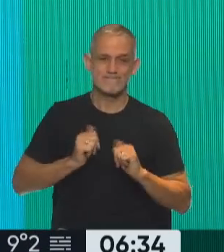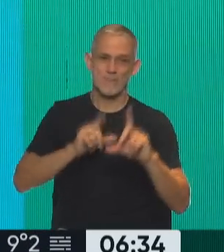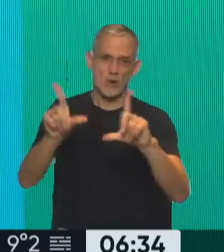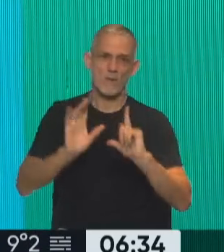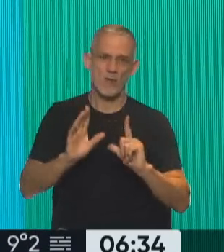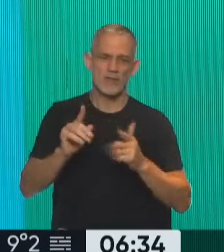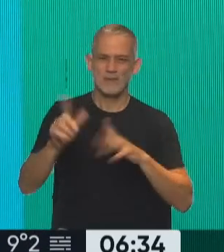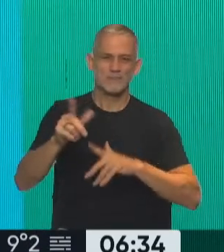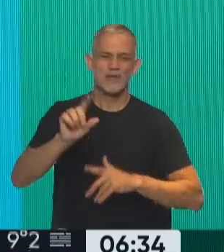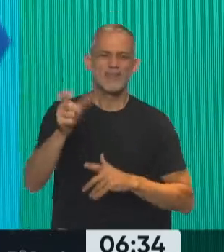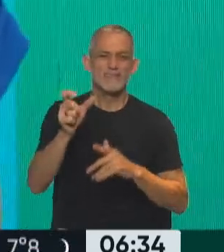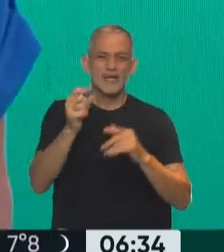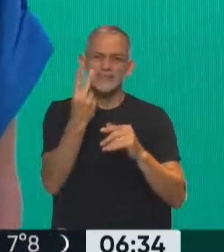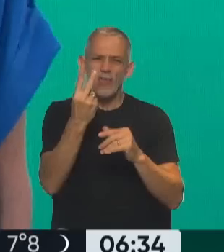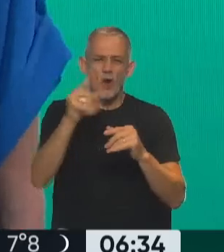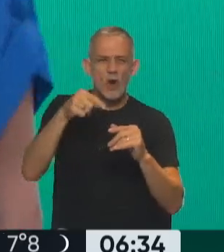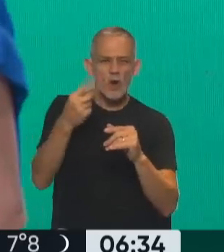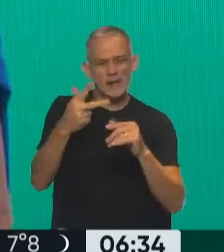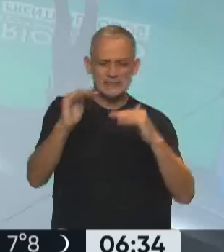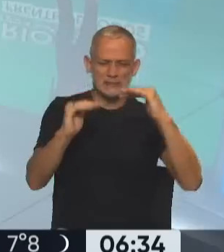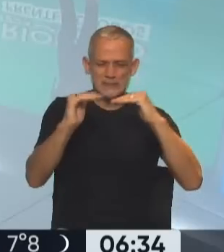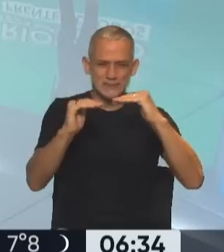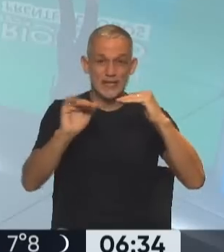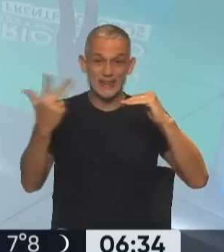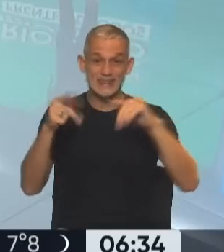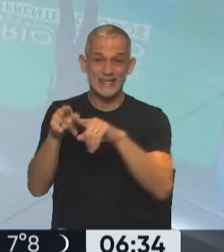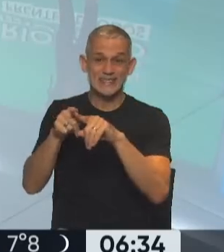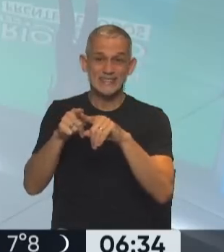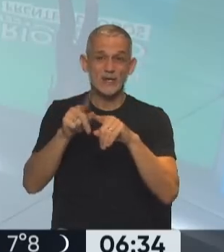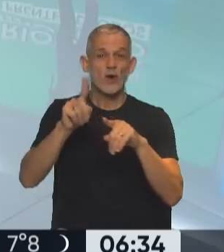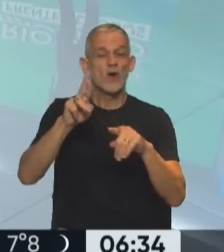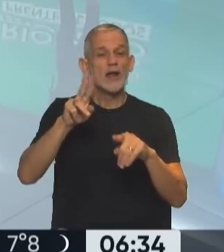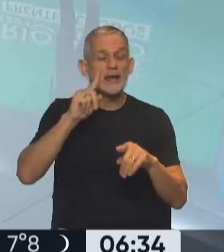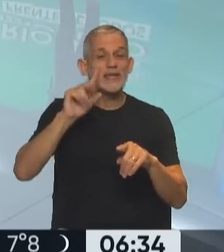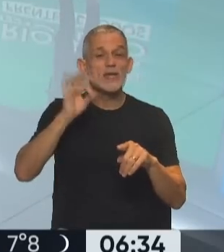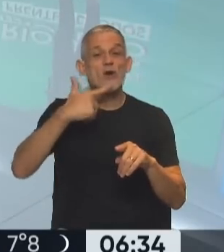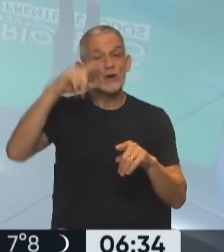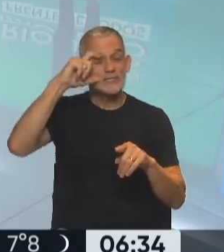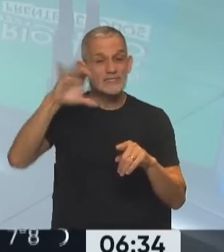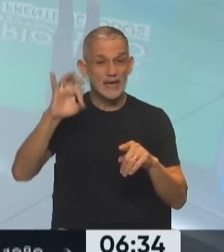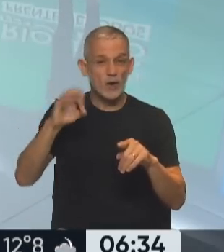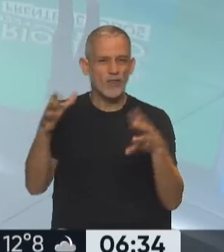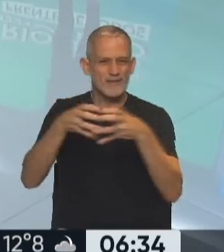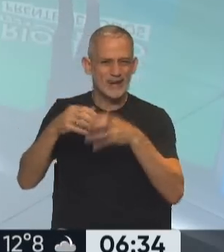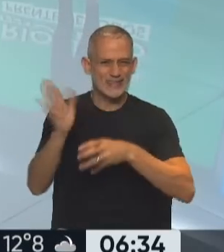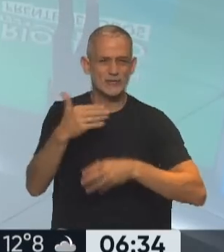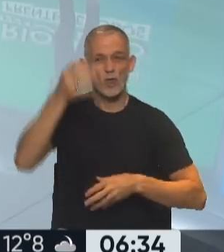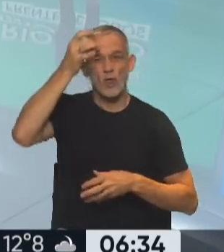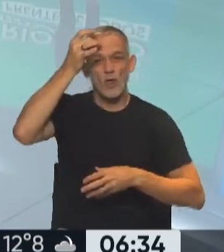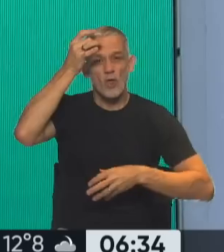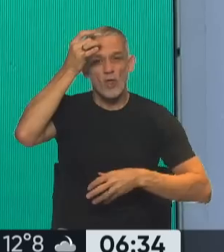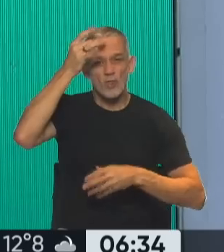esta diferencia de casi 2,5 puntos, seguido en tercer lugar por Ramón Ríoseco, del Frente de Todos, con el 12,71% de los